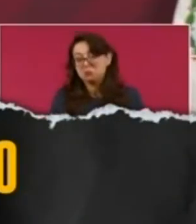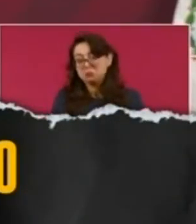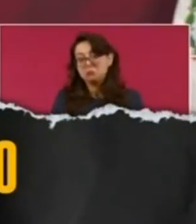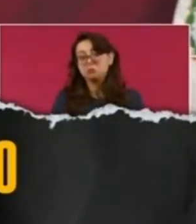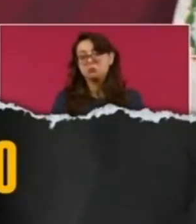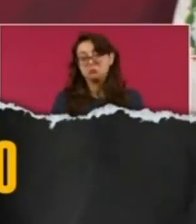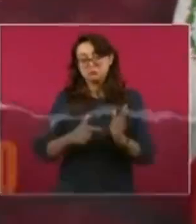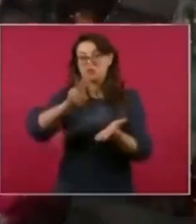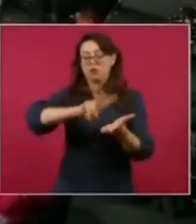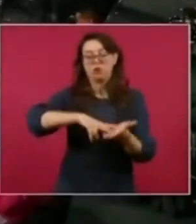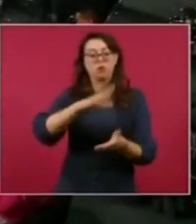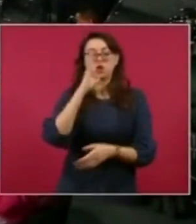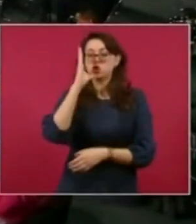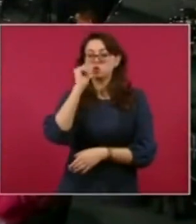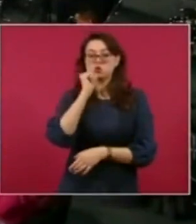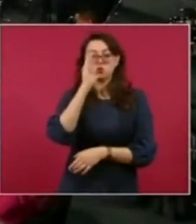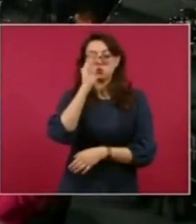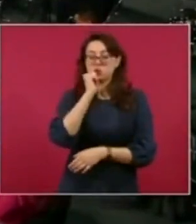está establecido.